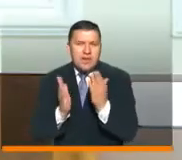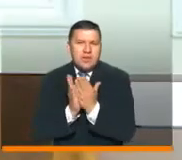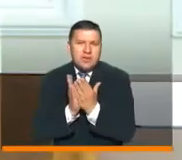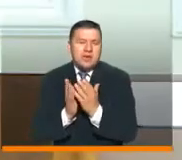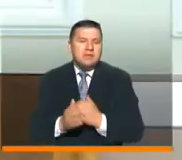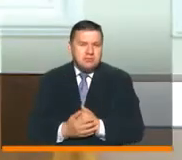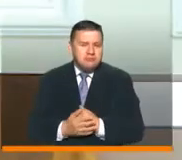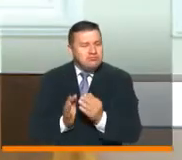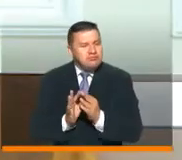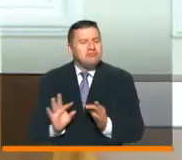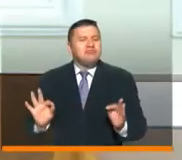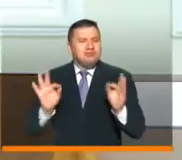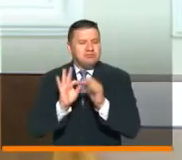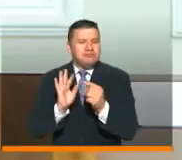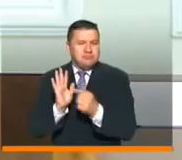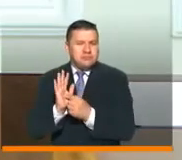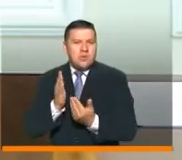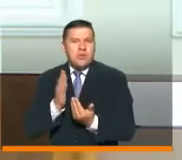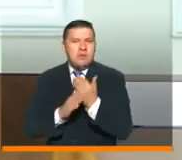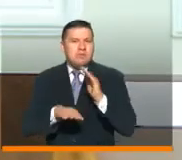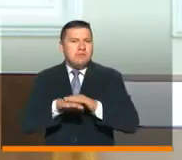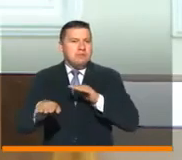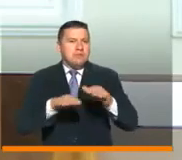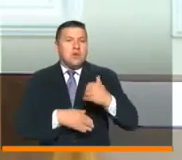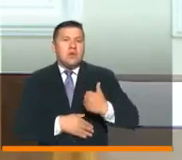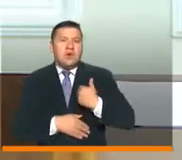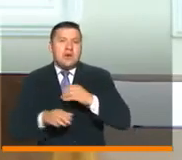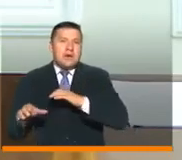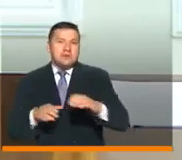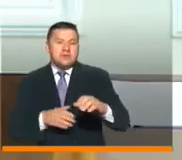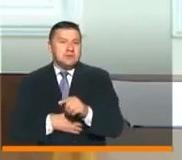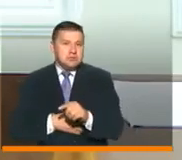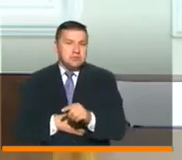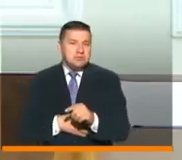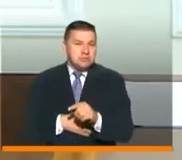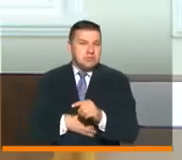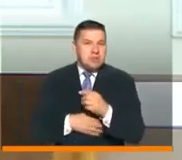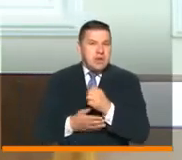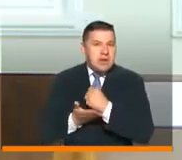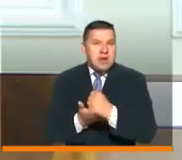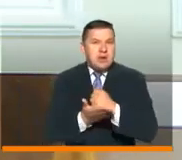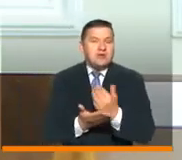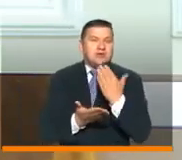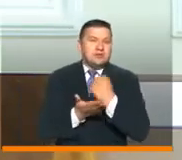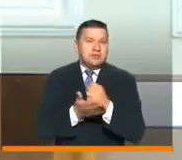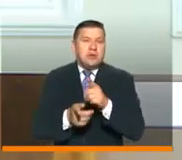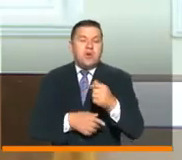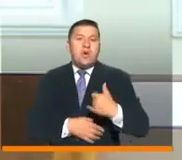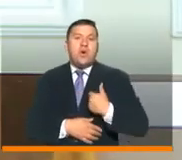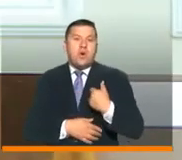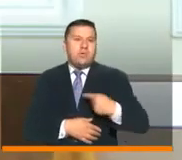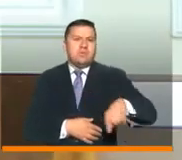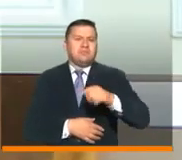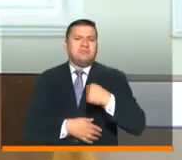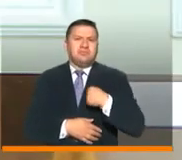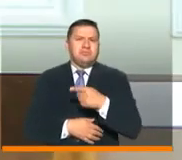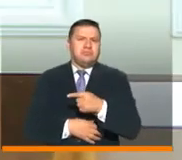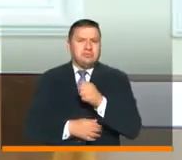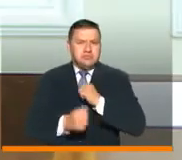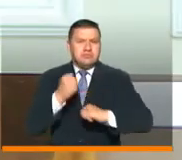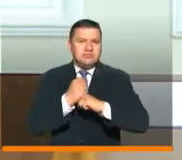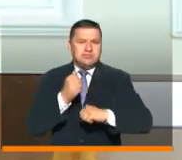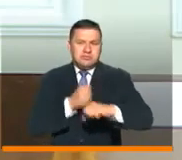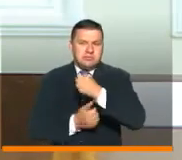Educativa? Y algo también importante, la nueva convocatoria de Jóvenes en Acción, que también va a ayudar muchísimo a aquellos jóvenes que tienen allí el